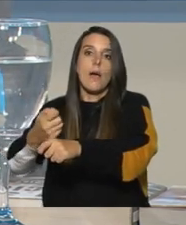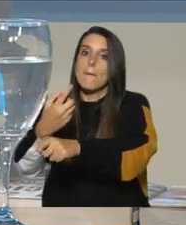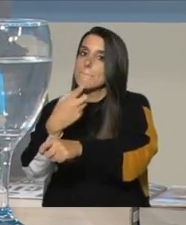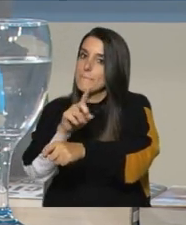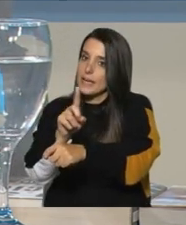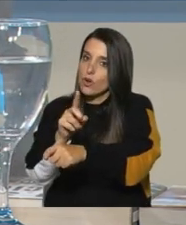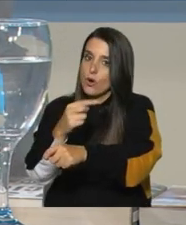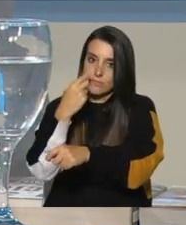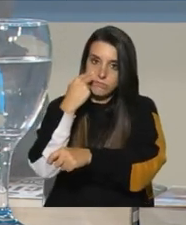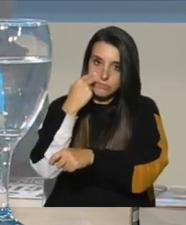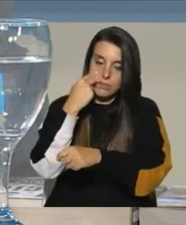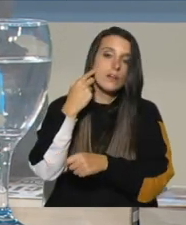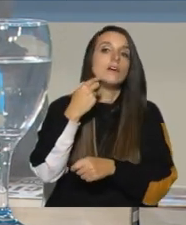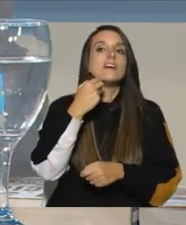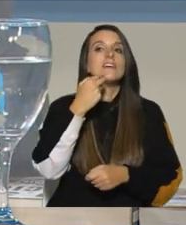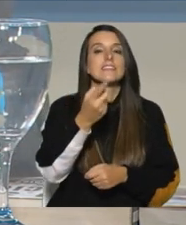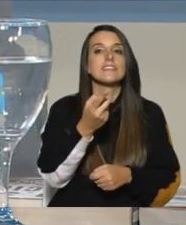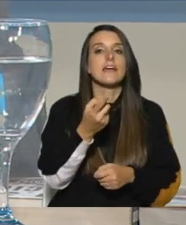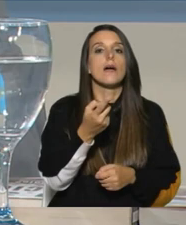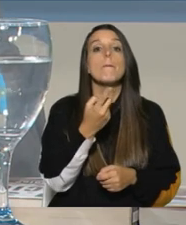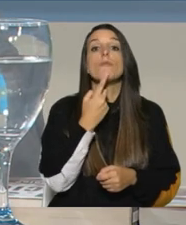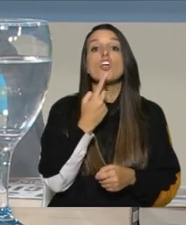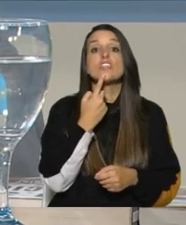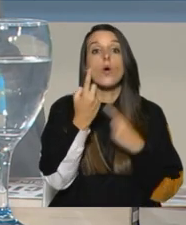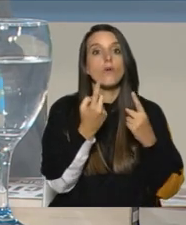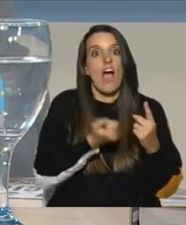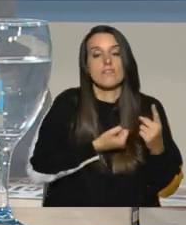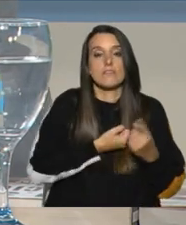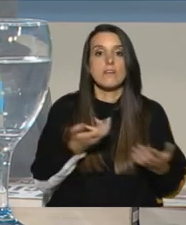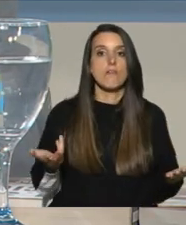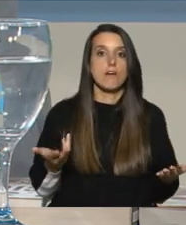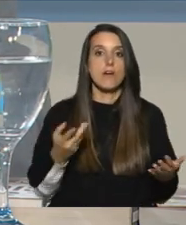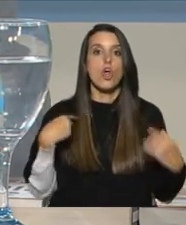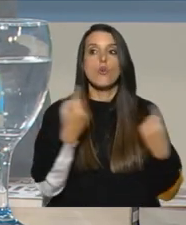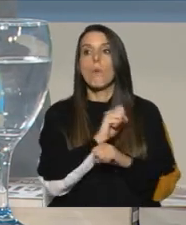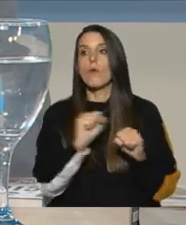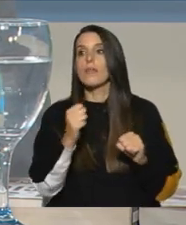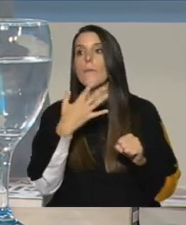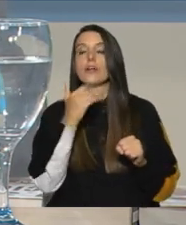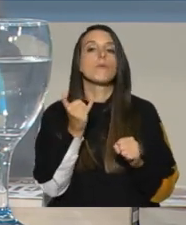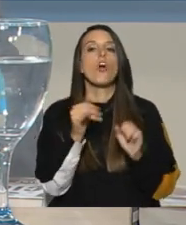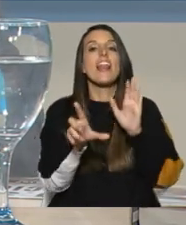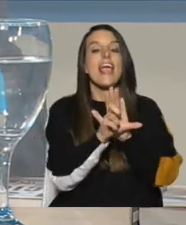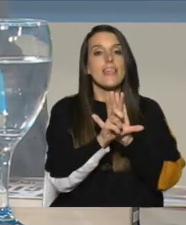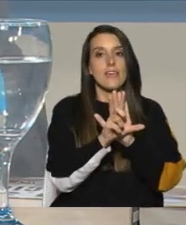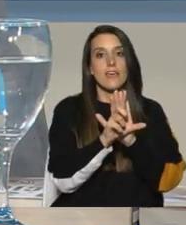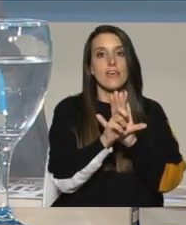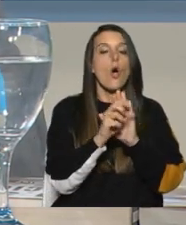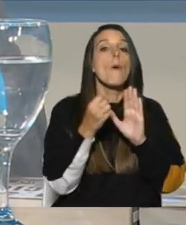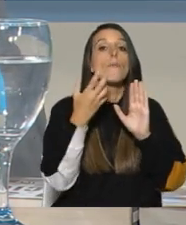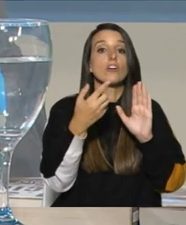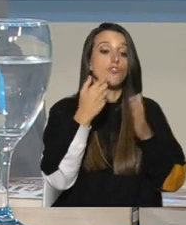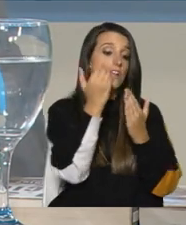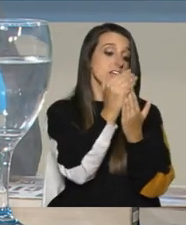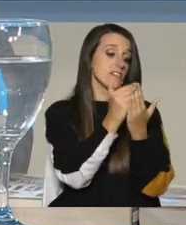estamos hablando de la denominación de presos políticos. Y nosotros podríamos haber apelado a la derogación de dicha ley, fundamentalmente porque tengo la